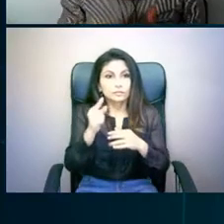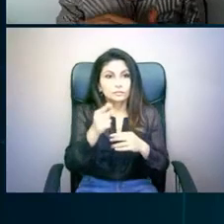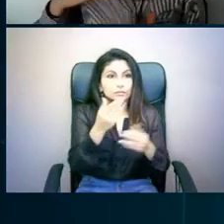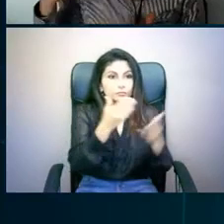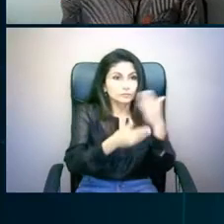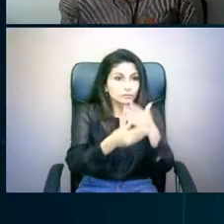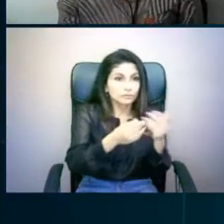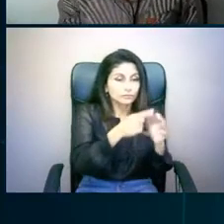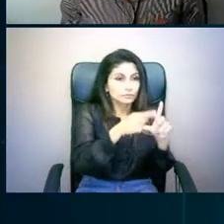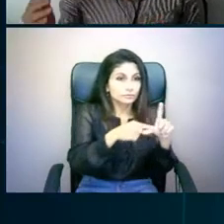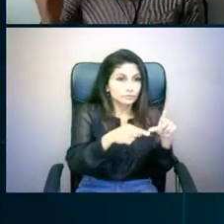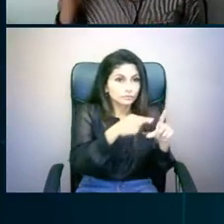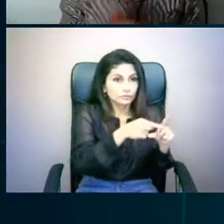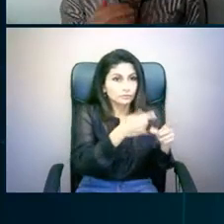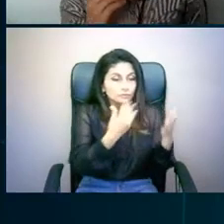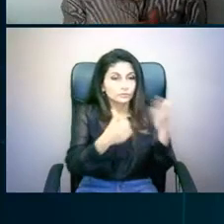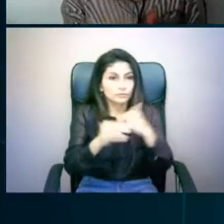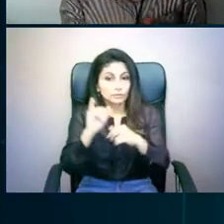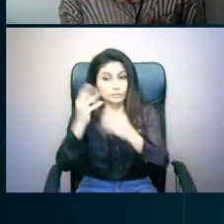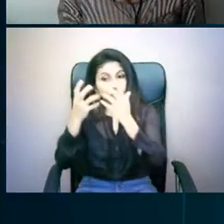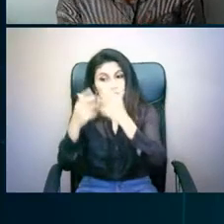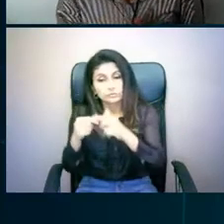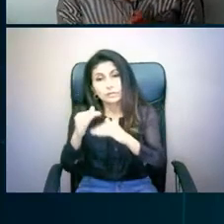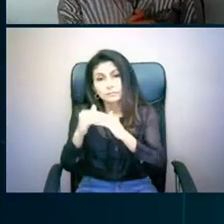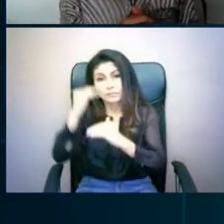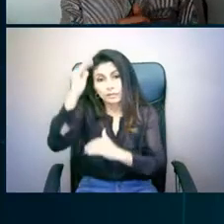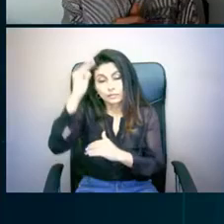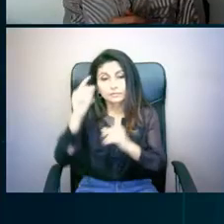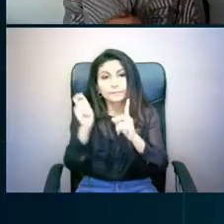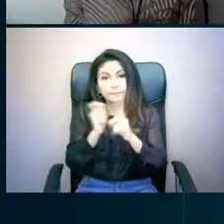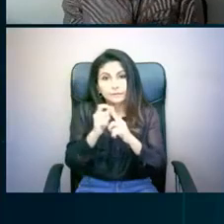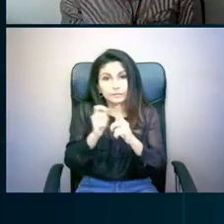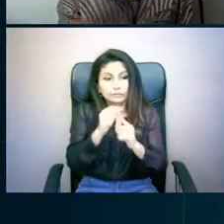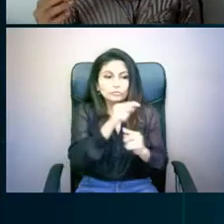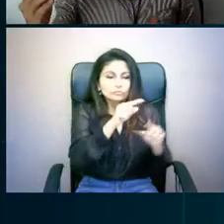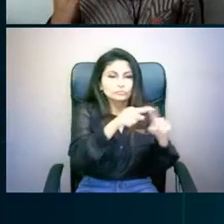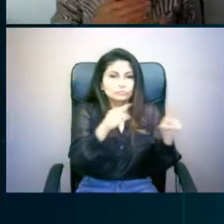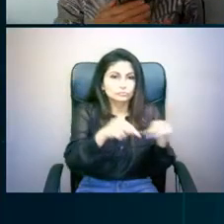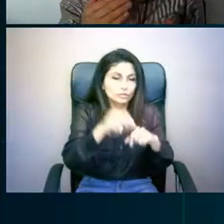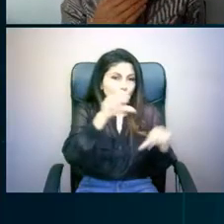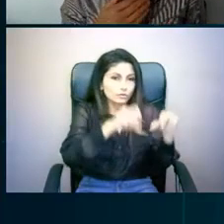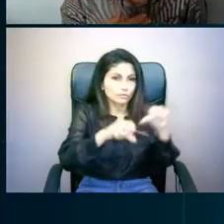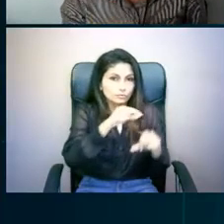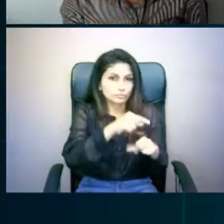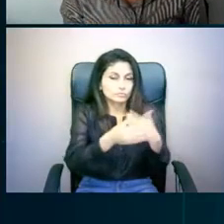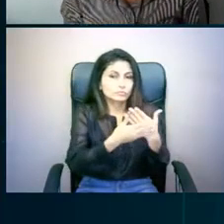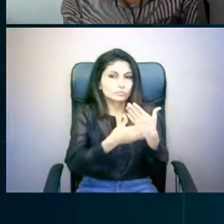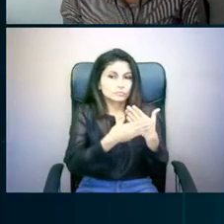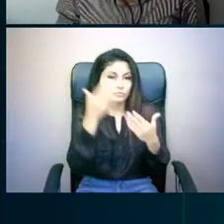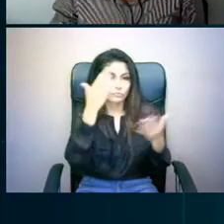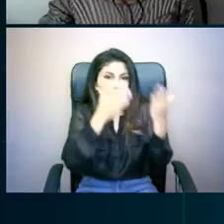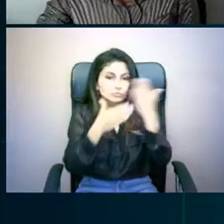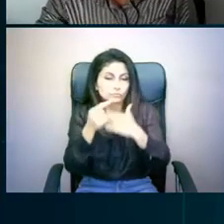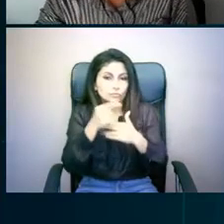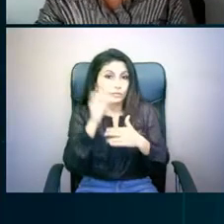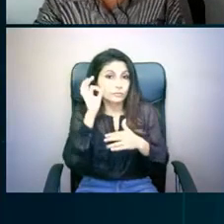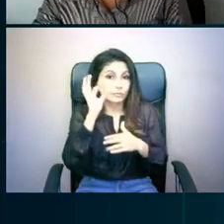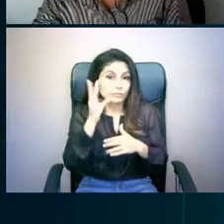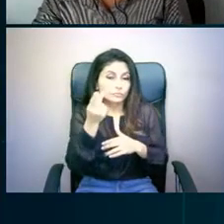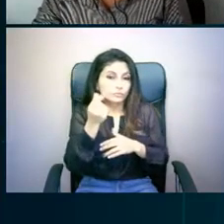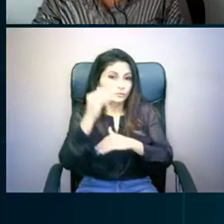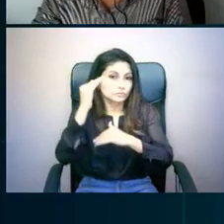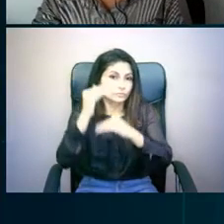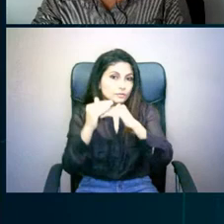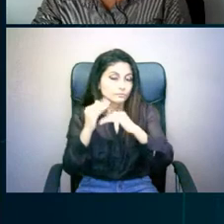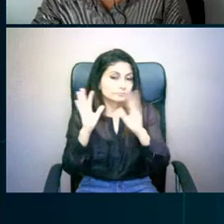sabemos que al pasar a una escala industrial podemos aumentar más la eficiencia haciendo que el precio pueda bajar. En las